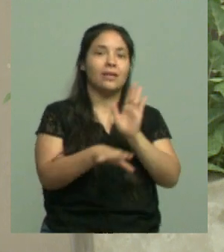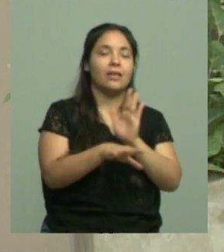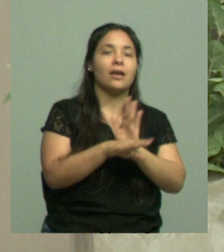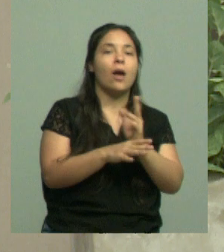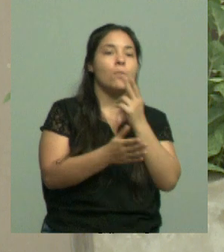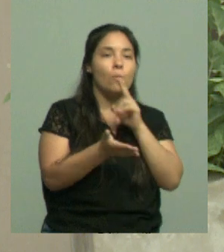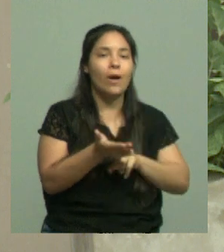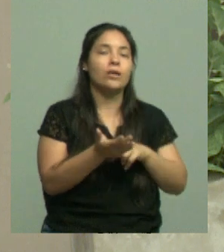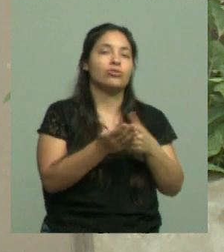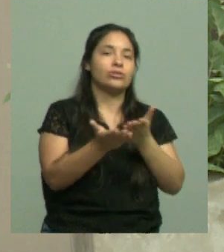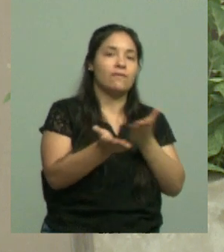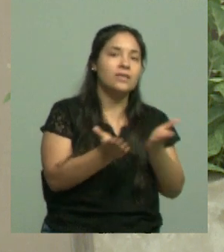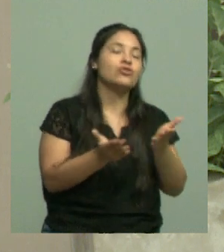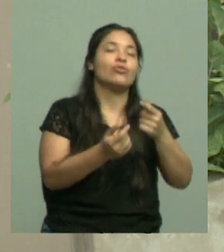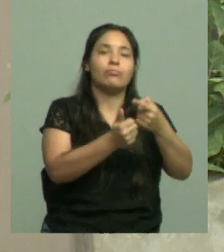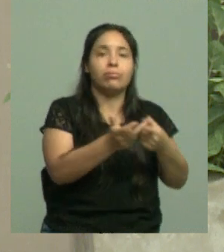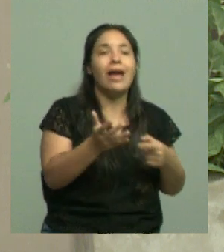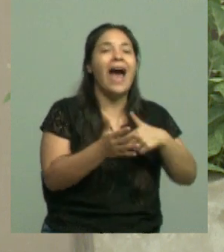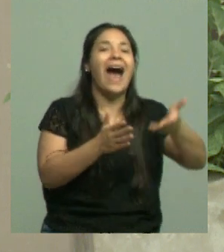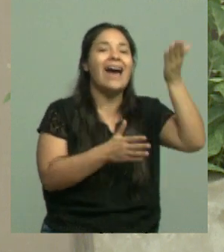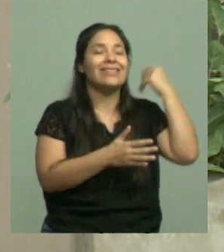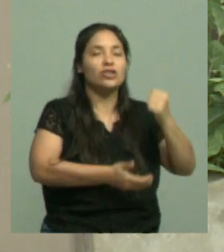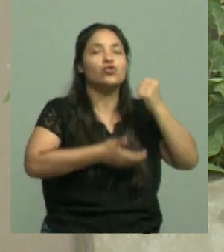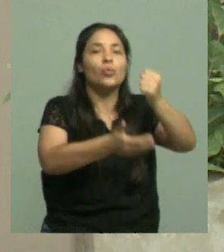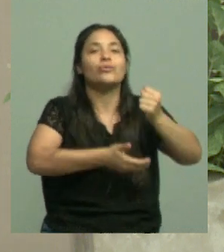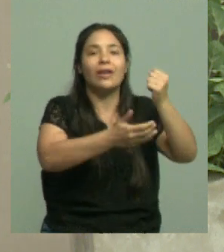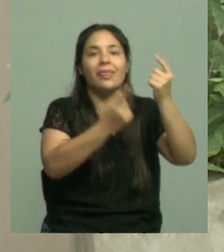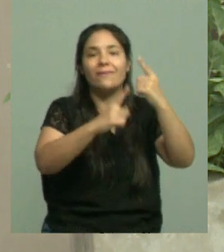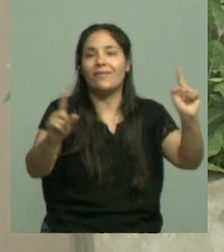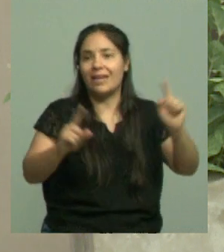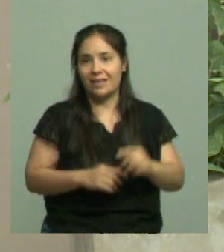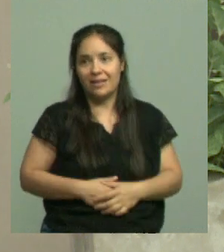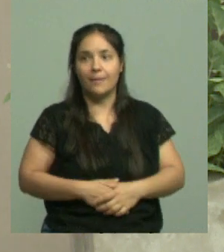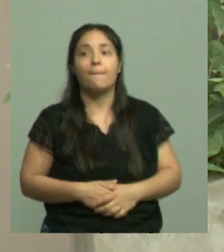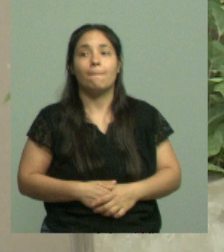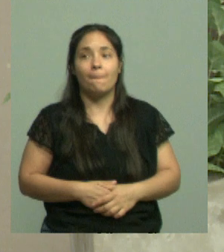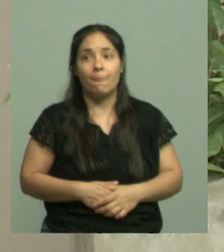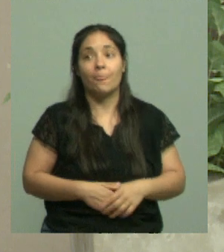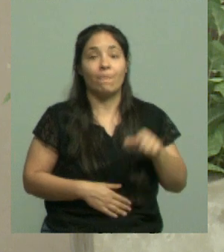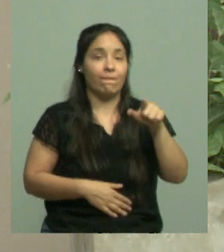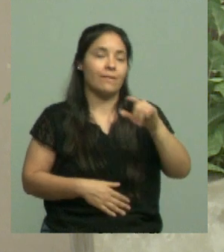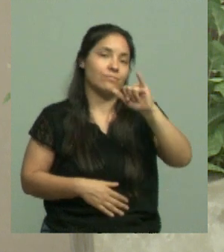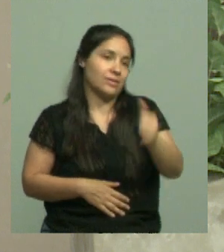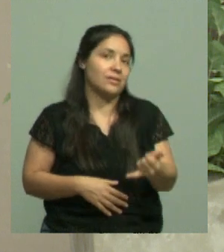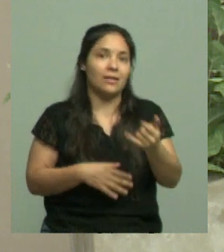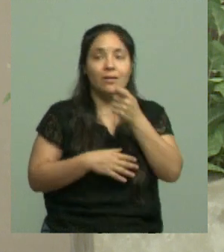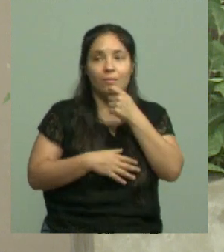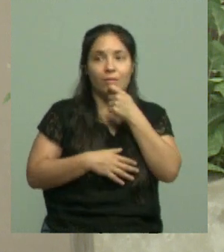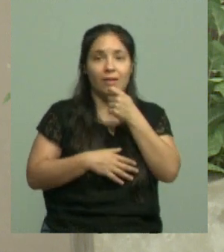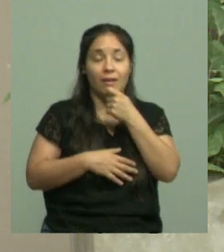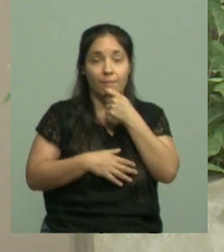gastos estaban fuertemente subsidiados. claro. Y eran totalmente diferentes. Bueno, de hecho, por ejemplo, Entonces, bueno, eso si se reconociera la